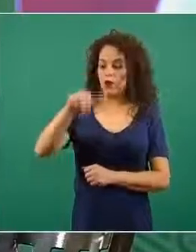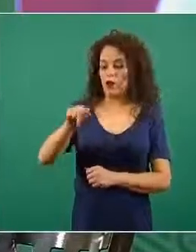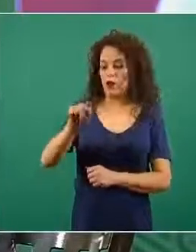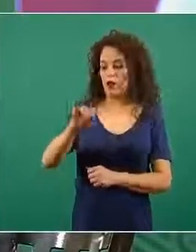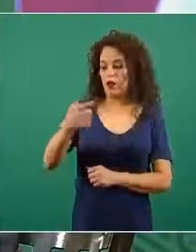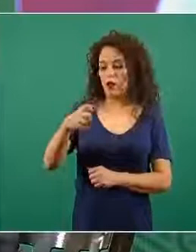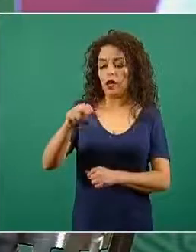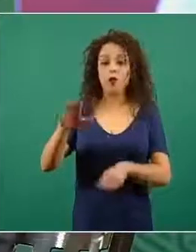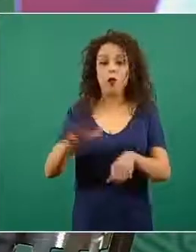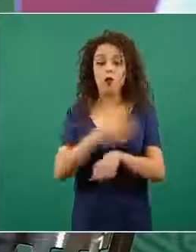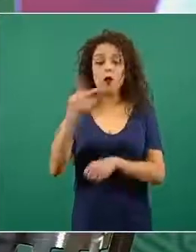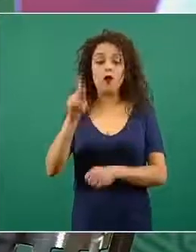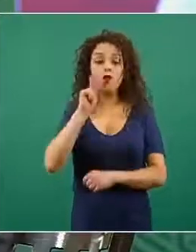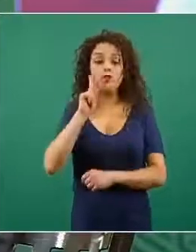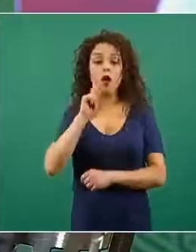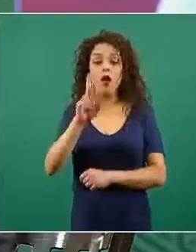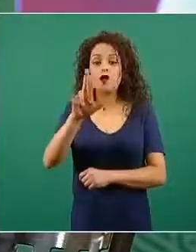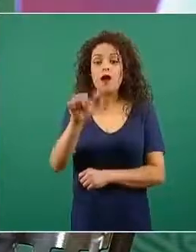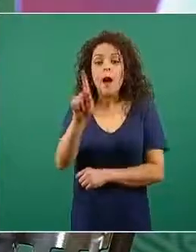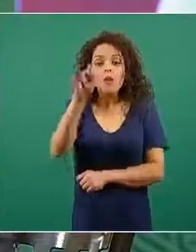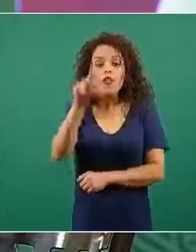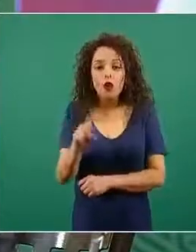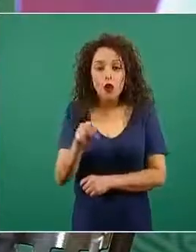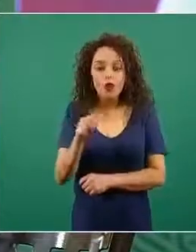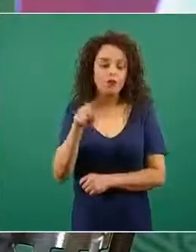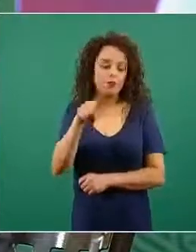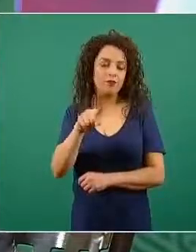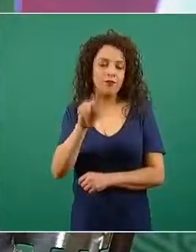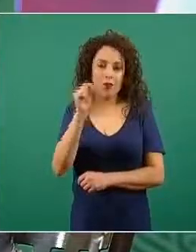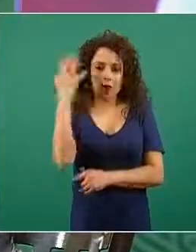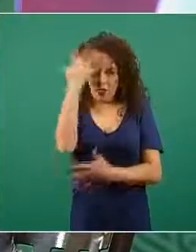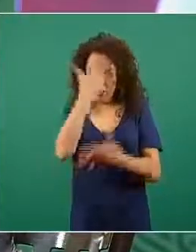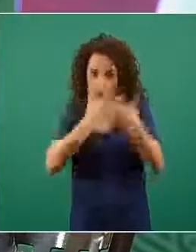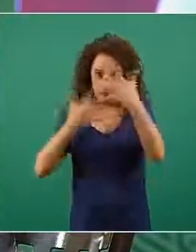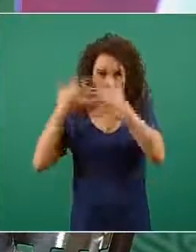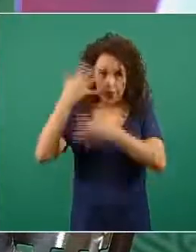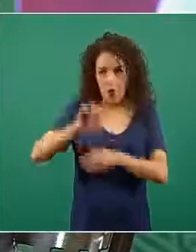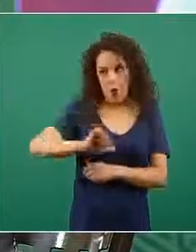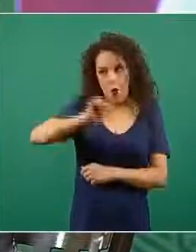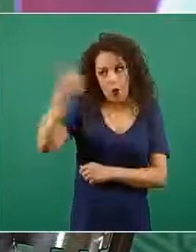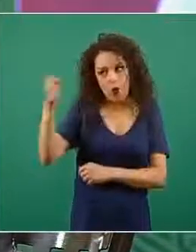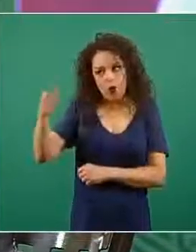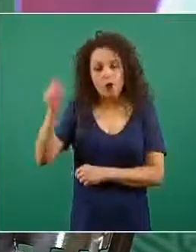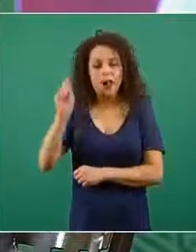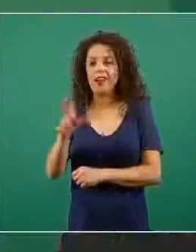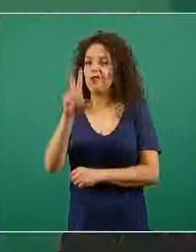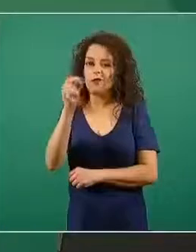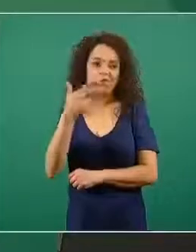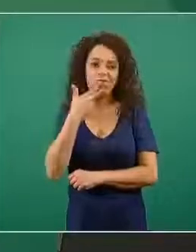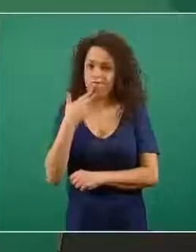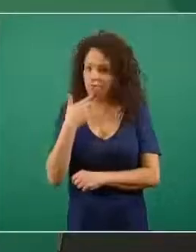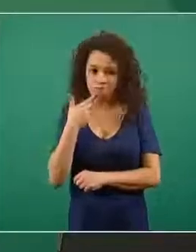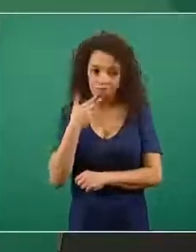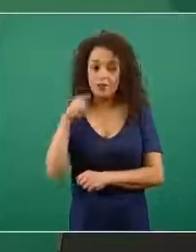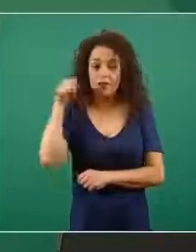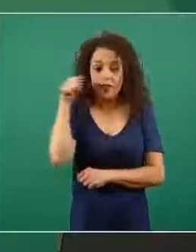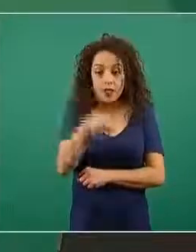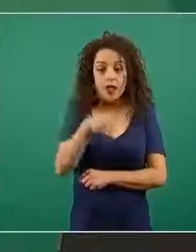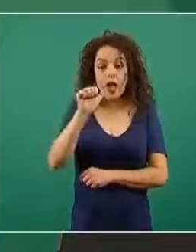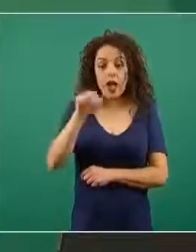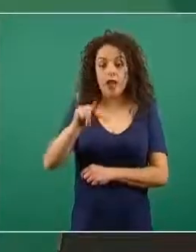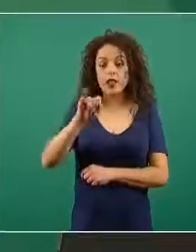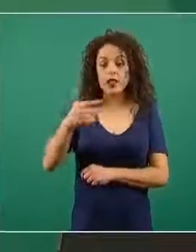pruebas rápidas se pueden confundir con otras que no funcionan. Es la prueba de antígeno que da